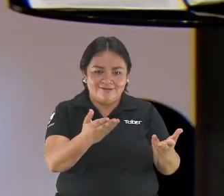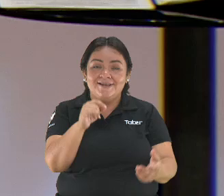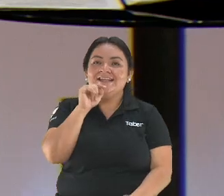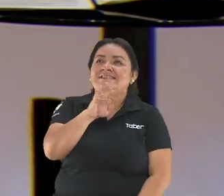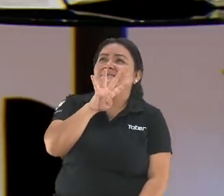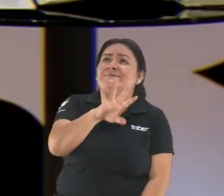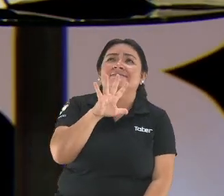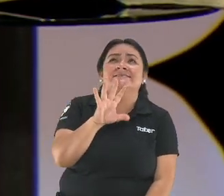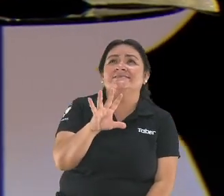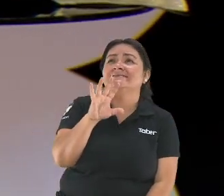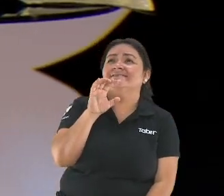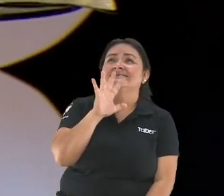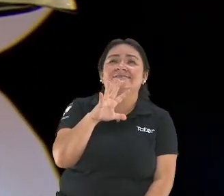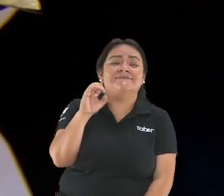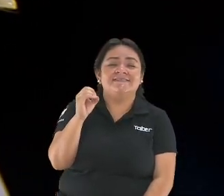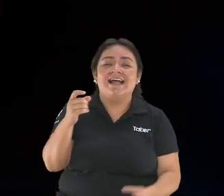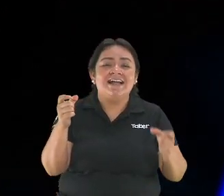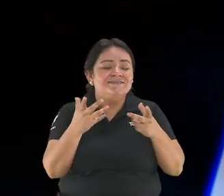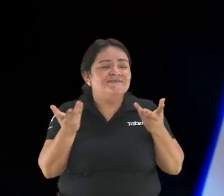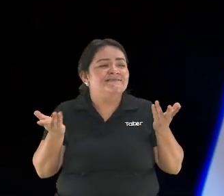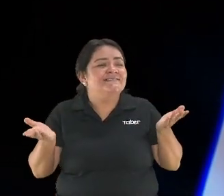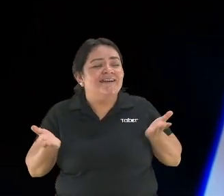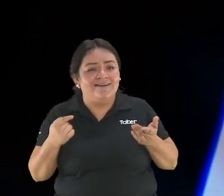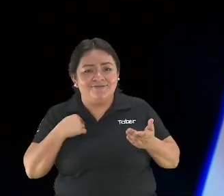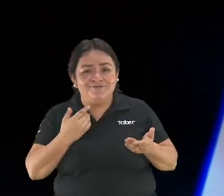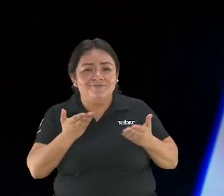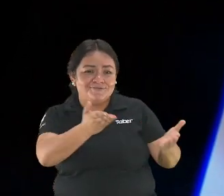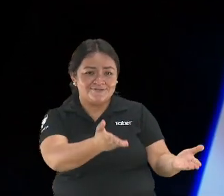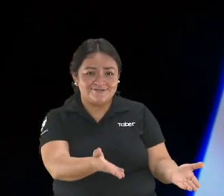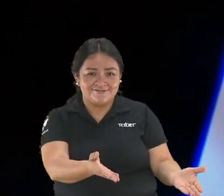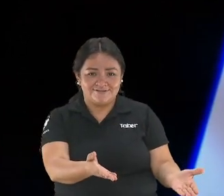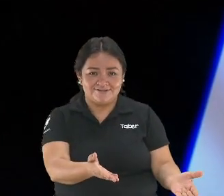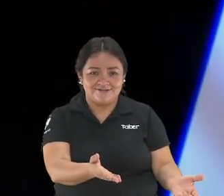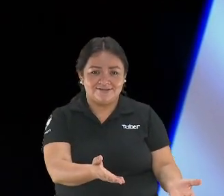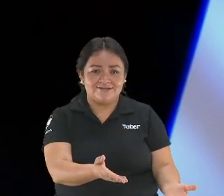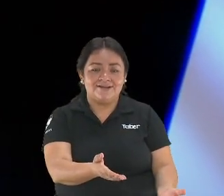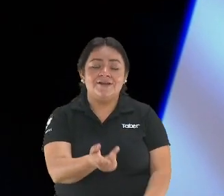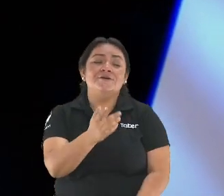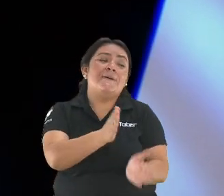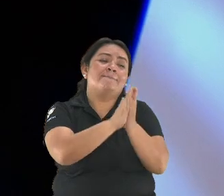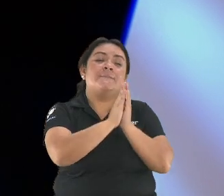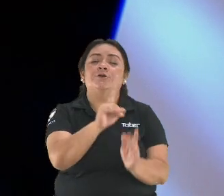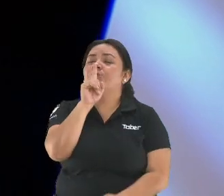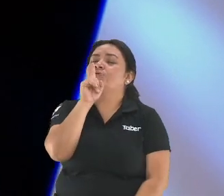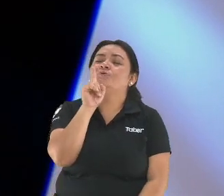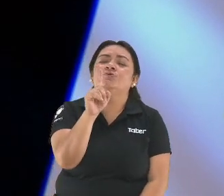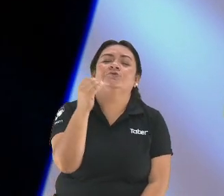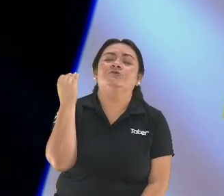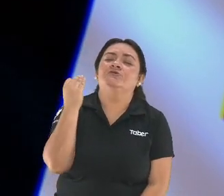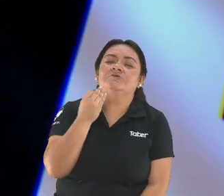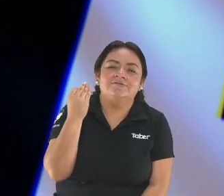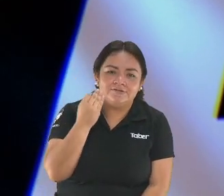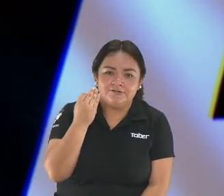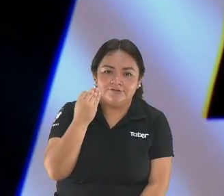45 o 50 años y entonces pues y cuando les pido un favor